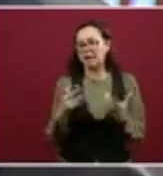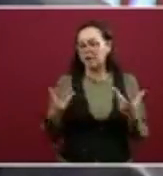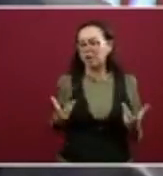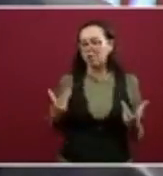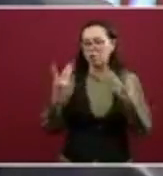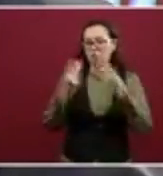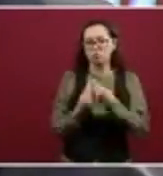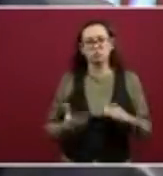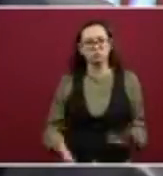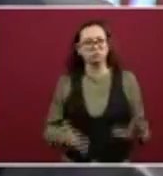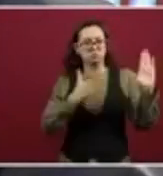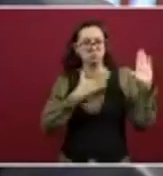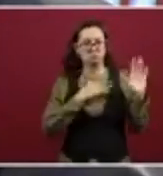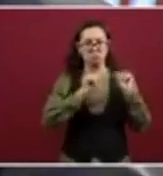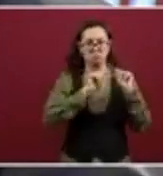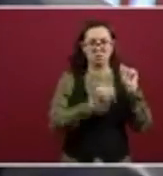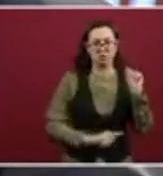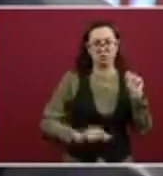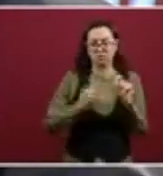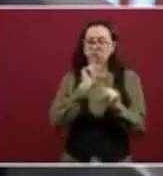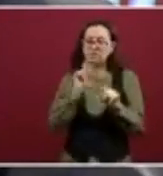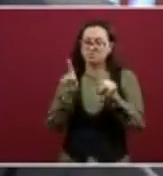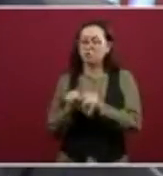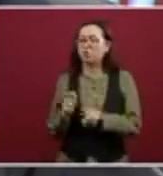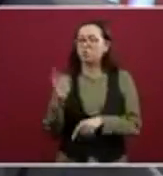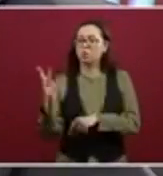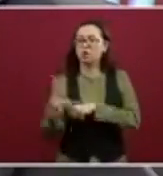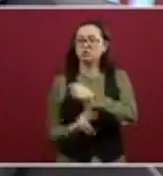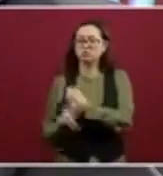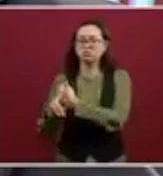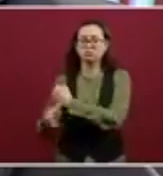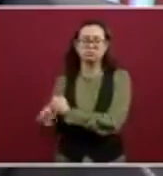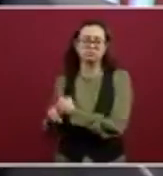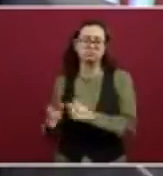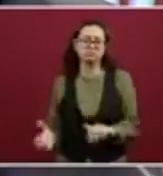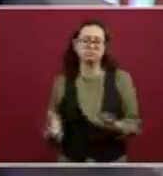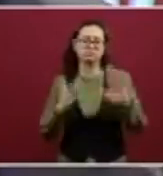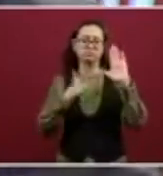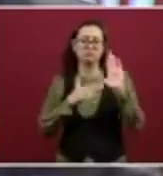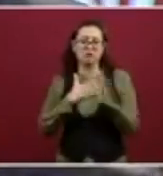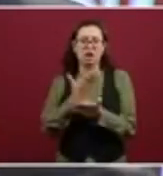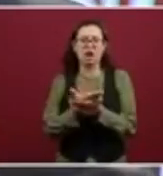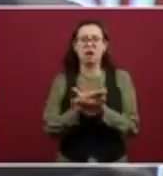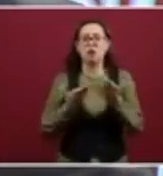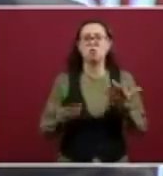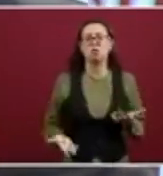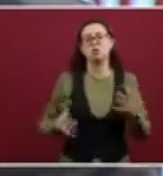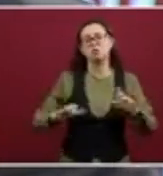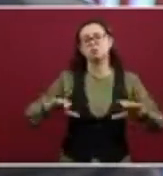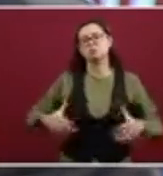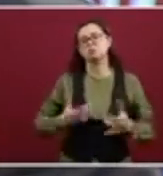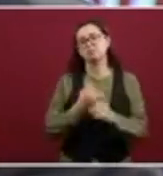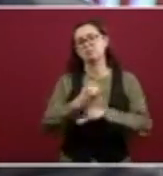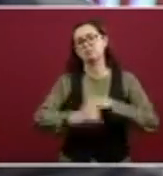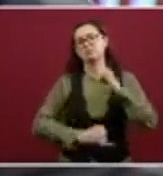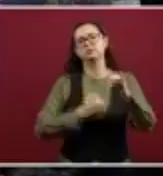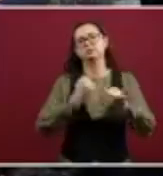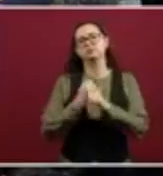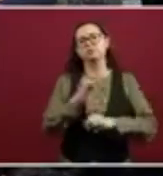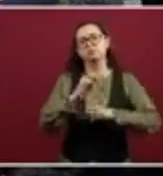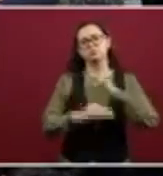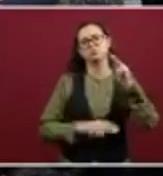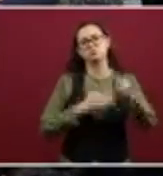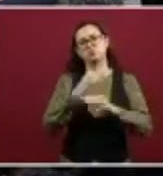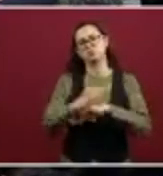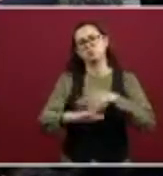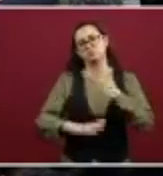nosotros, para todos los que hemos participado. Ahora lo vamos a presentar a la comunidad internacional. Se lo vamos a presentar a